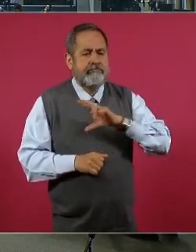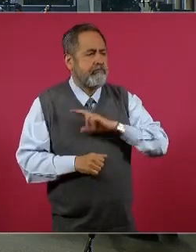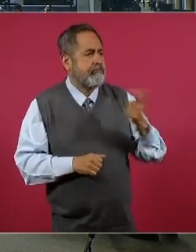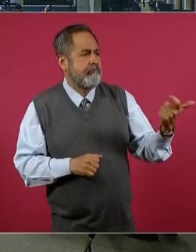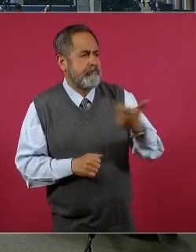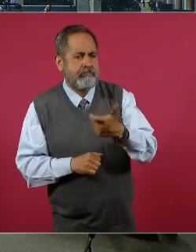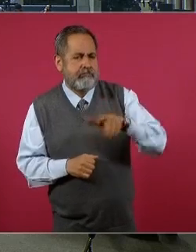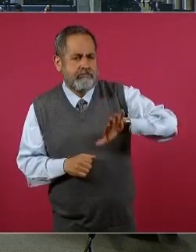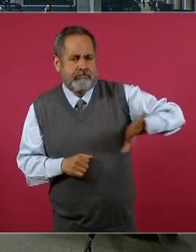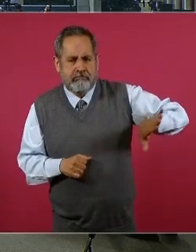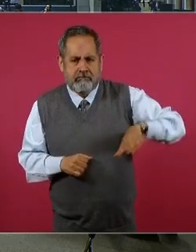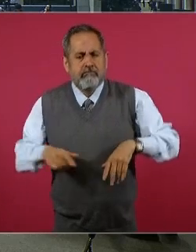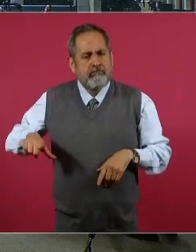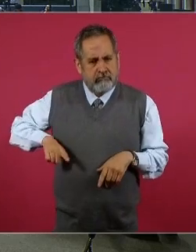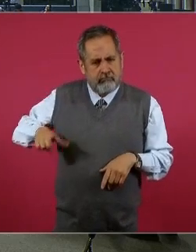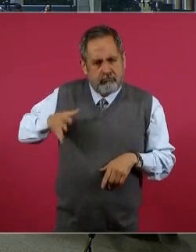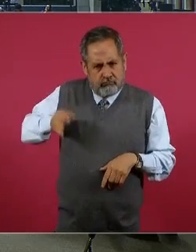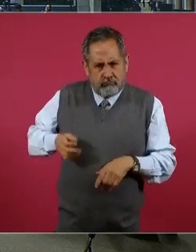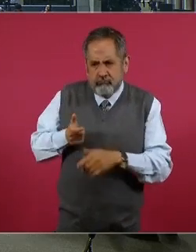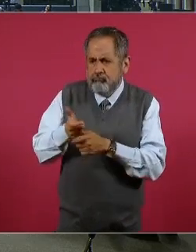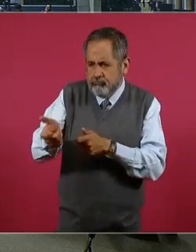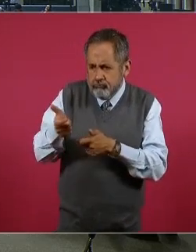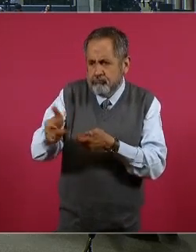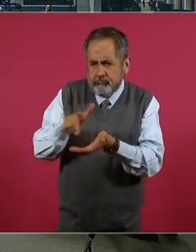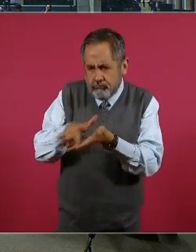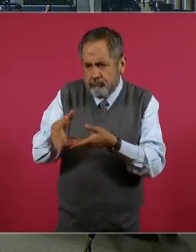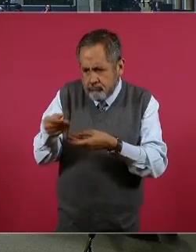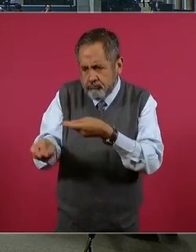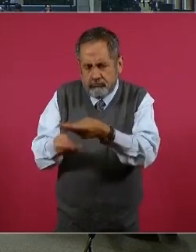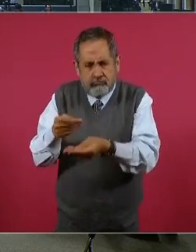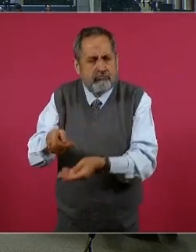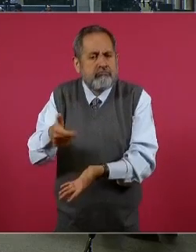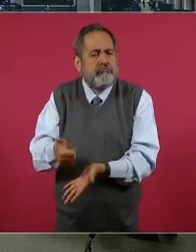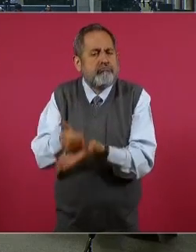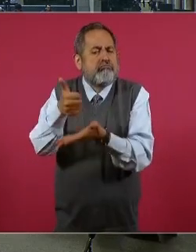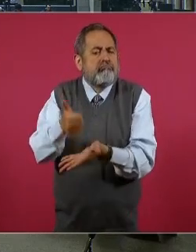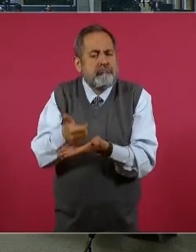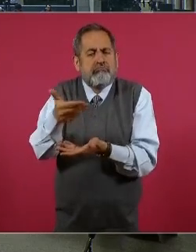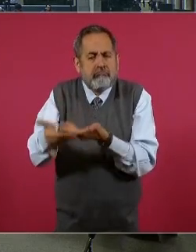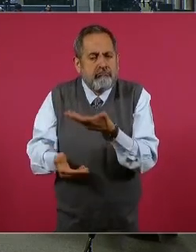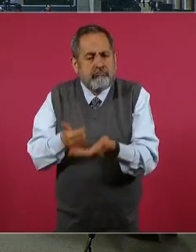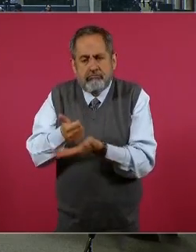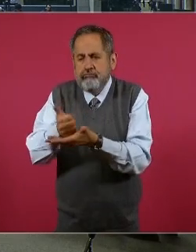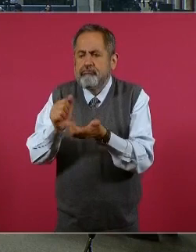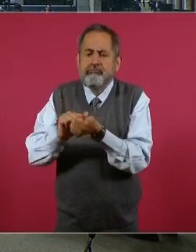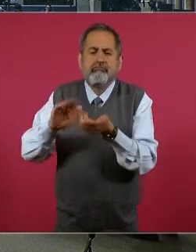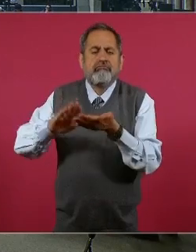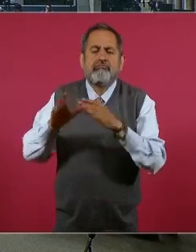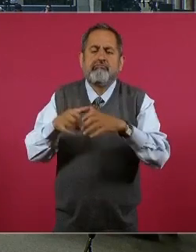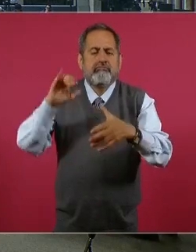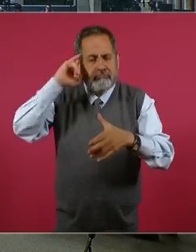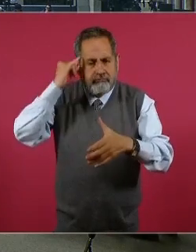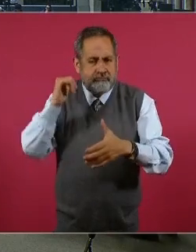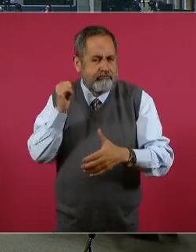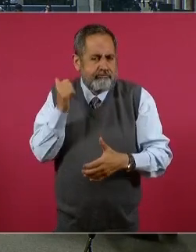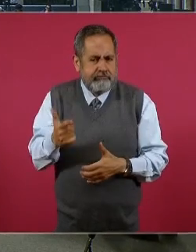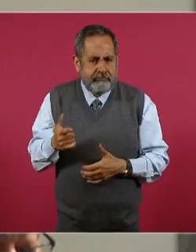están tan directamente relacionadas con la población, principalmente en comunidades indígenas? ¿Y